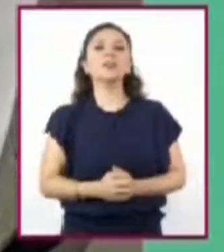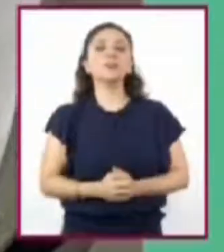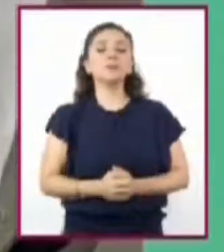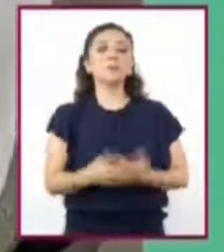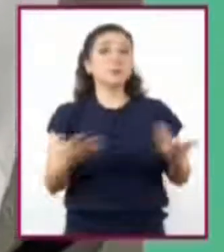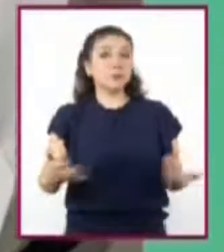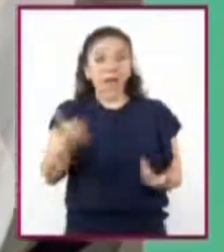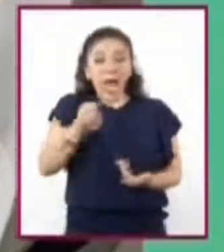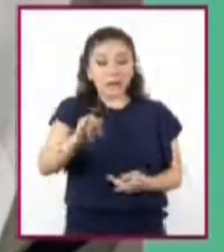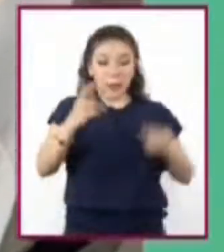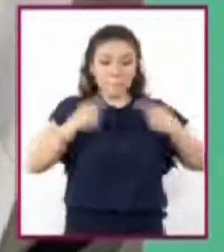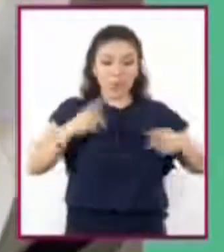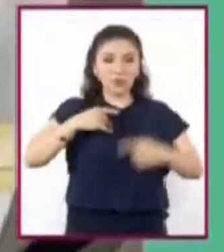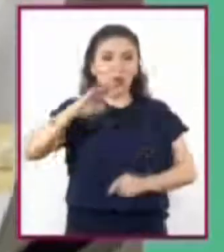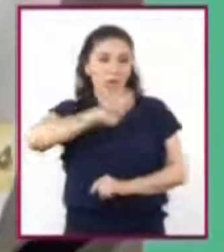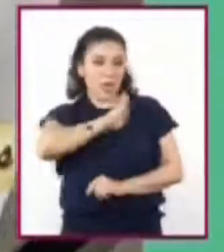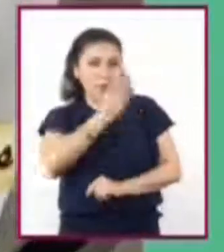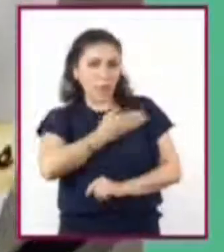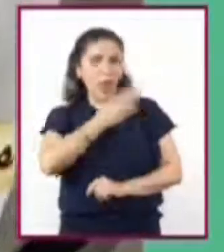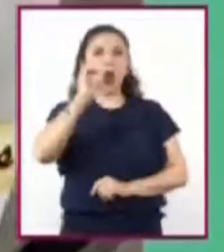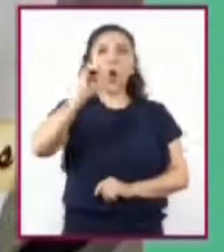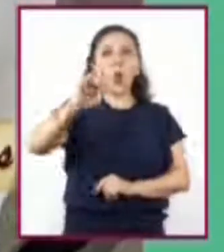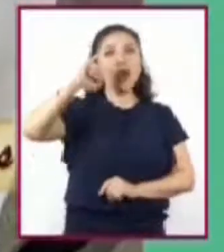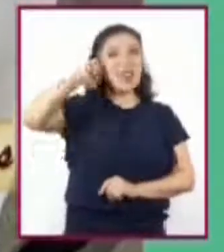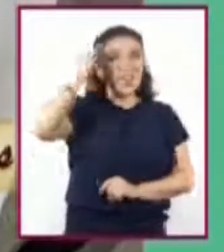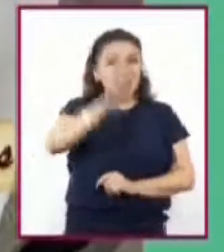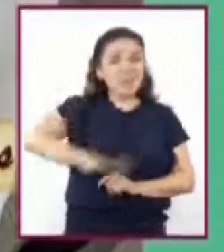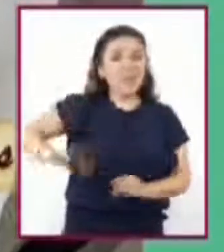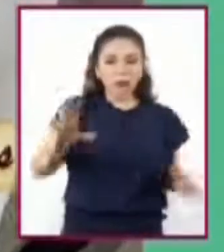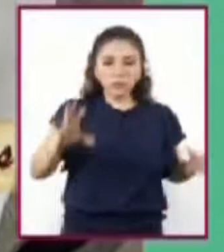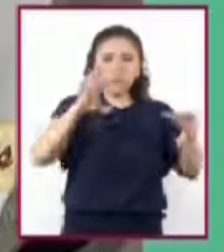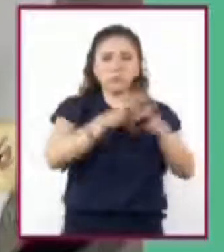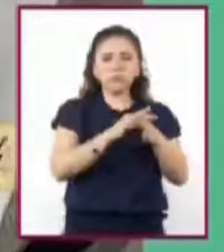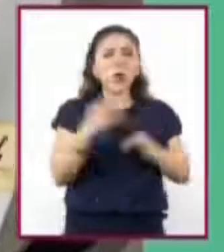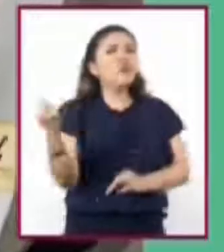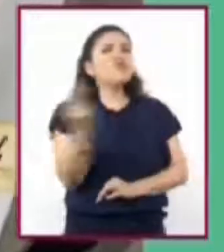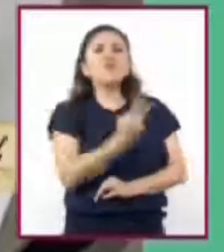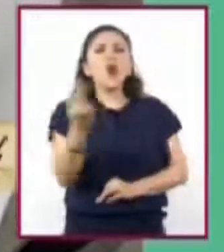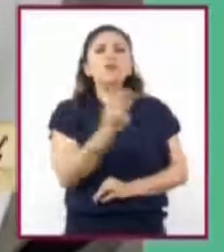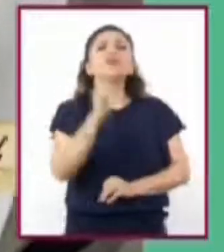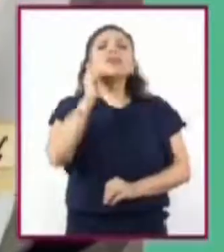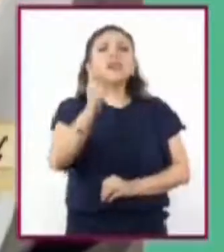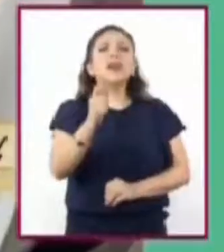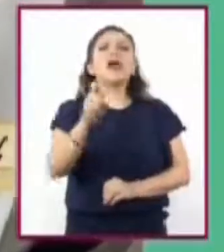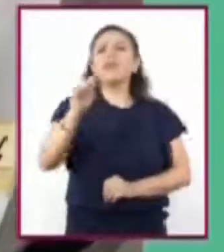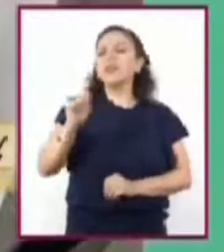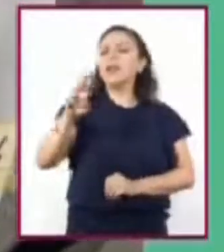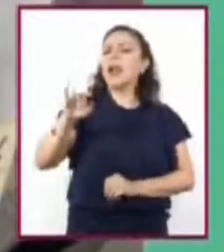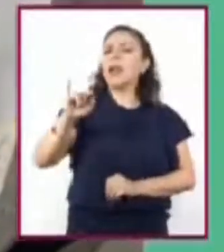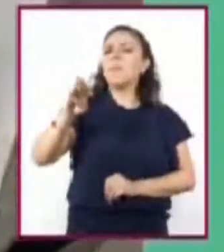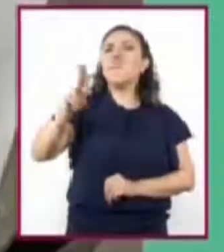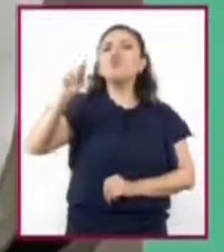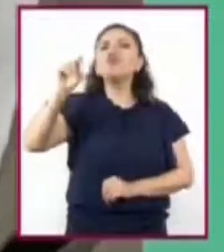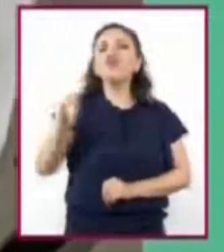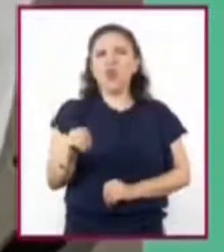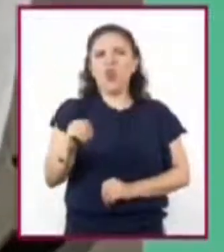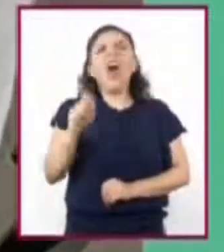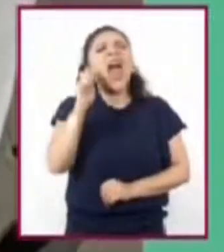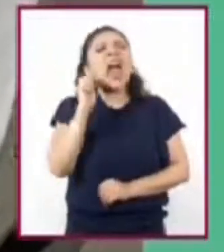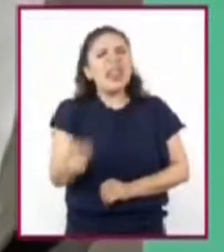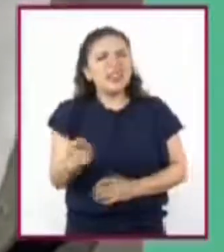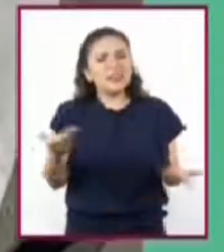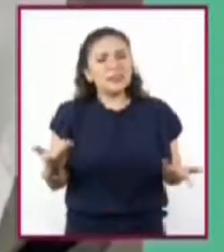sociedad española como la sociedad indígena eran sociedades tributarias. ¿Qué quiere decir